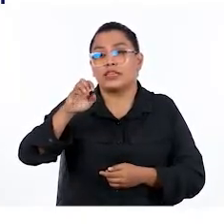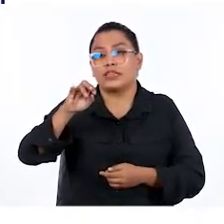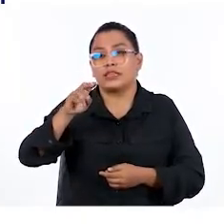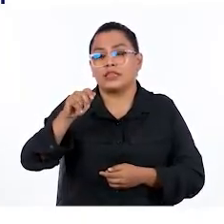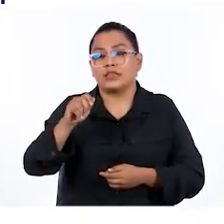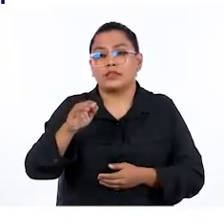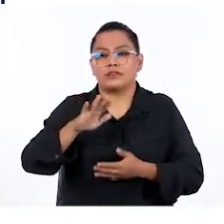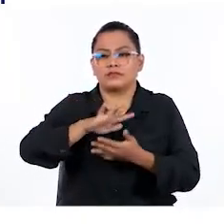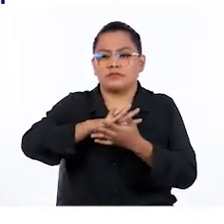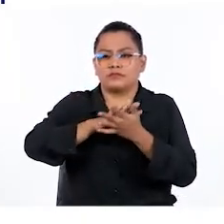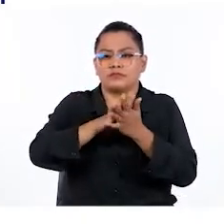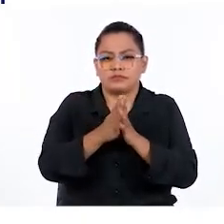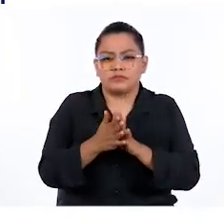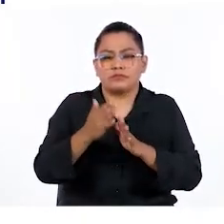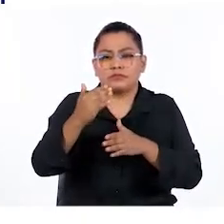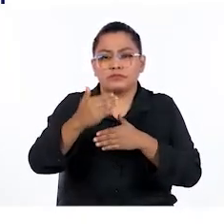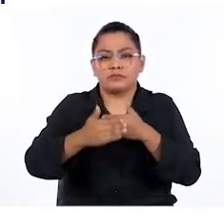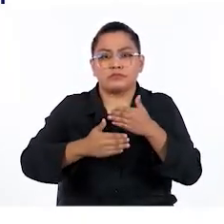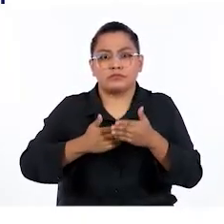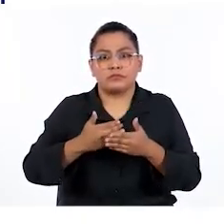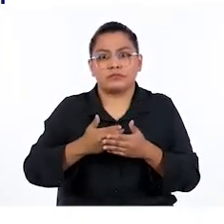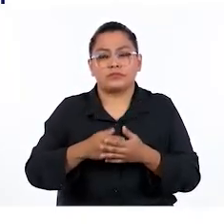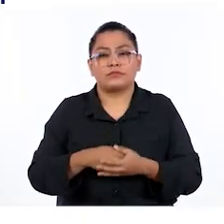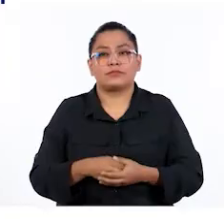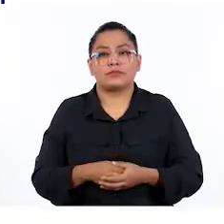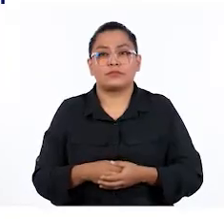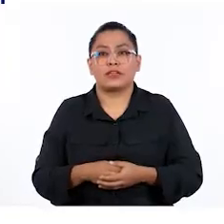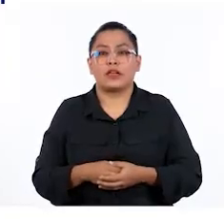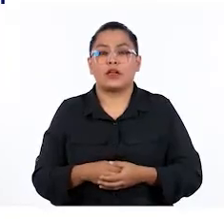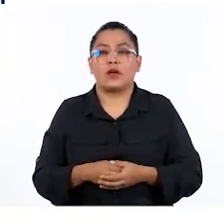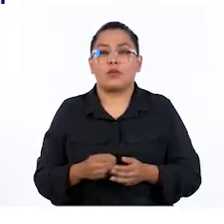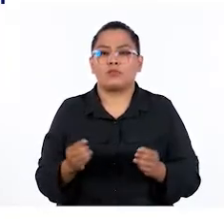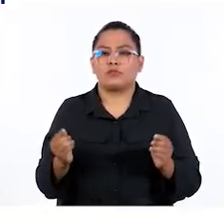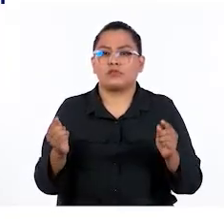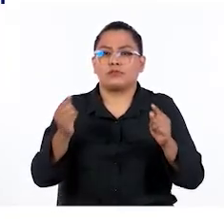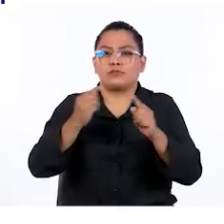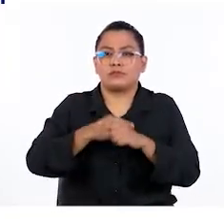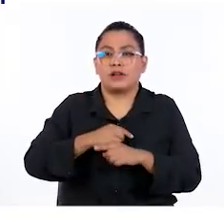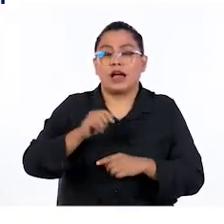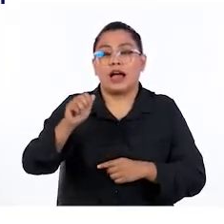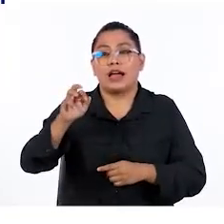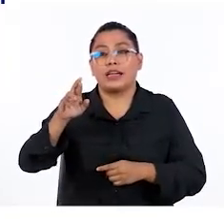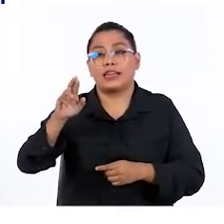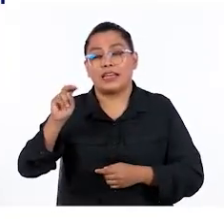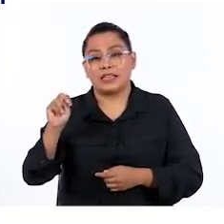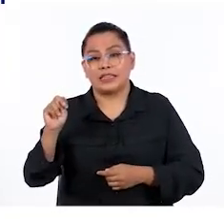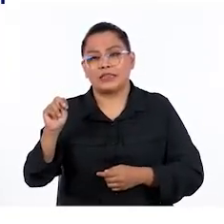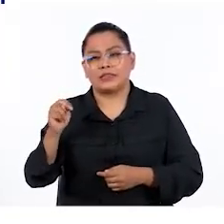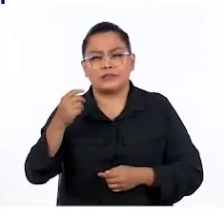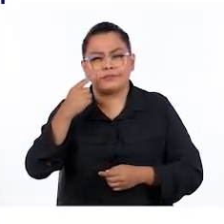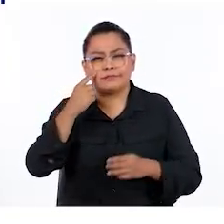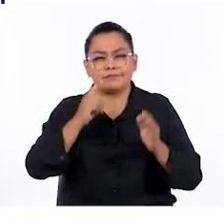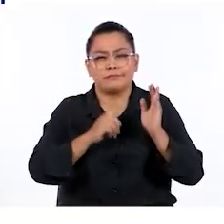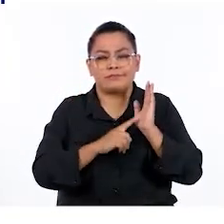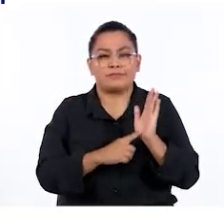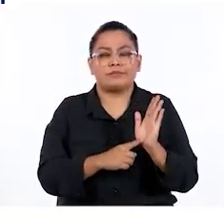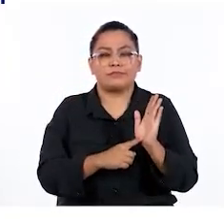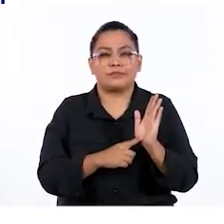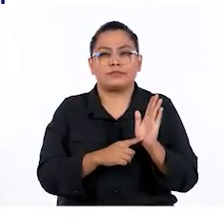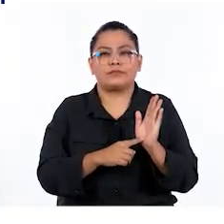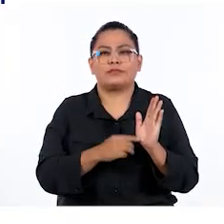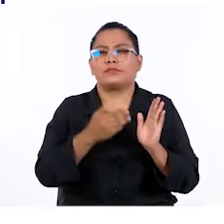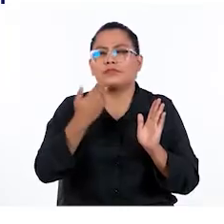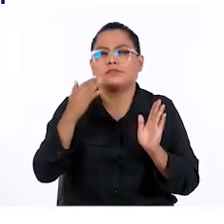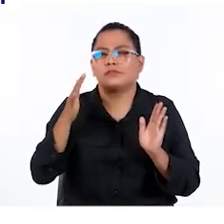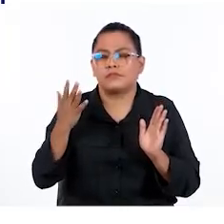proceso llamado traducción del ARN. La traducción del ARN, como puede apreciarse acá,